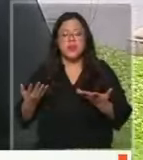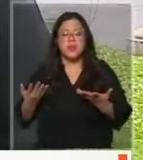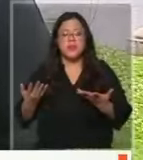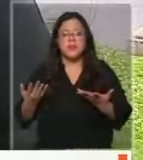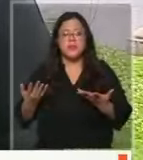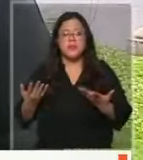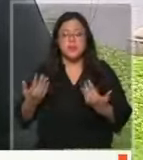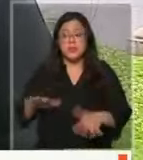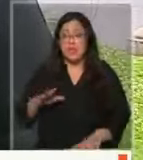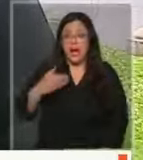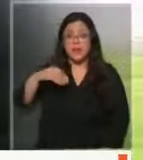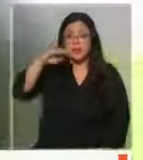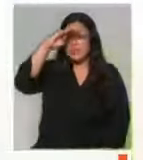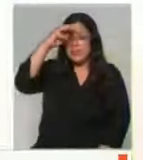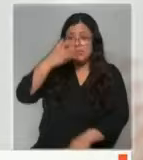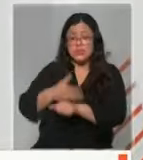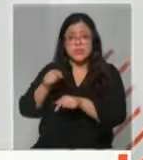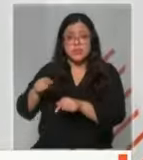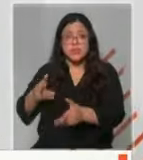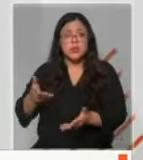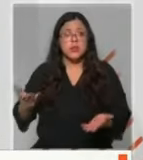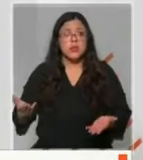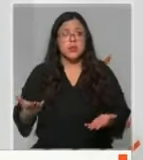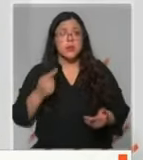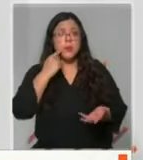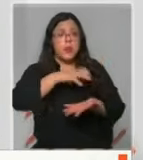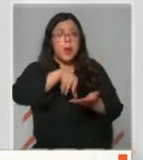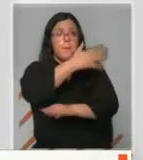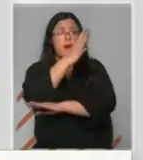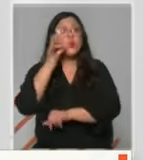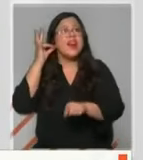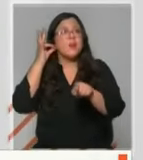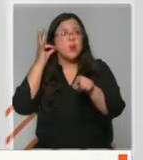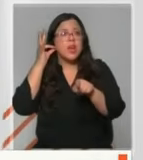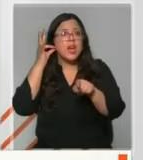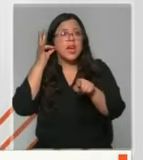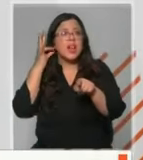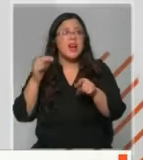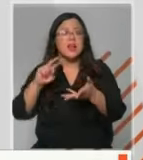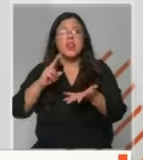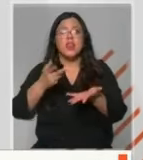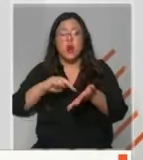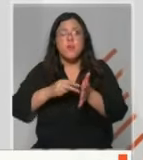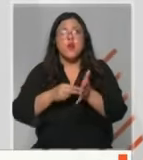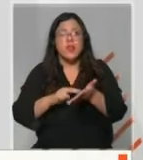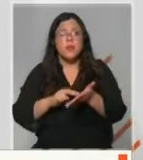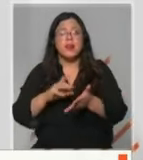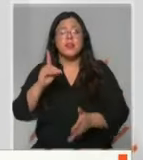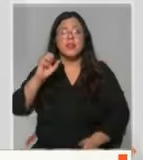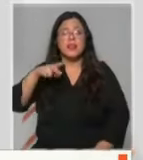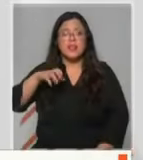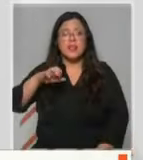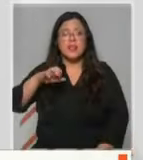lo vi en carne propia. Acá en el parque hay una señora que parece que está con complicaciones. Daniela no podía procesar aún lo que